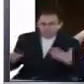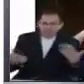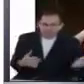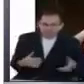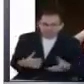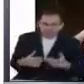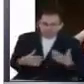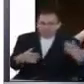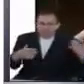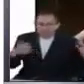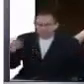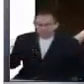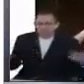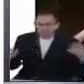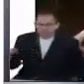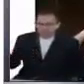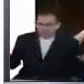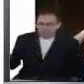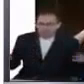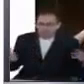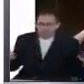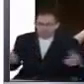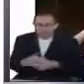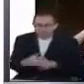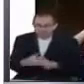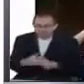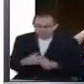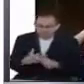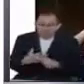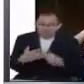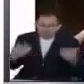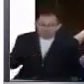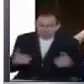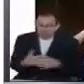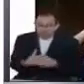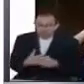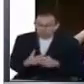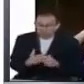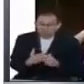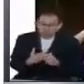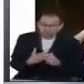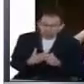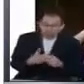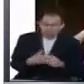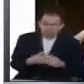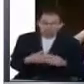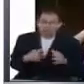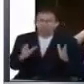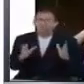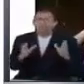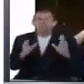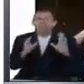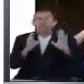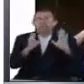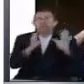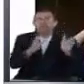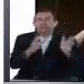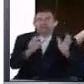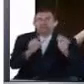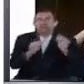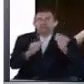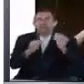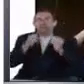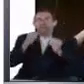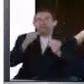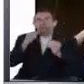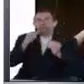esa persona estaba aprendiendo cosas, ya incluso ya tiene los libros, ya se le explicó, es que siempre en orden